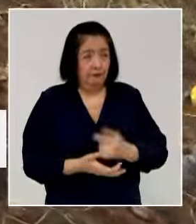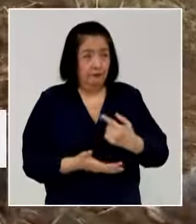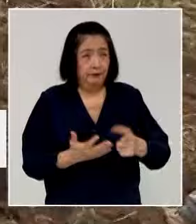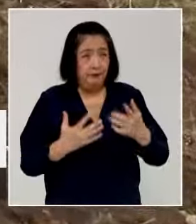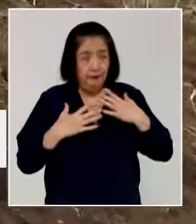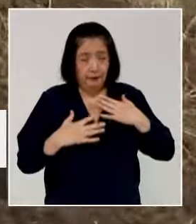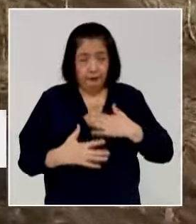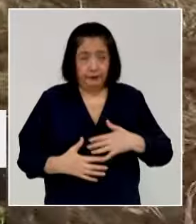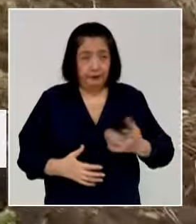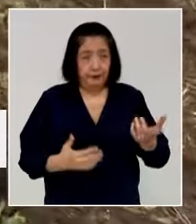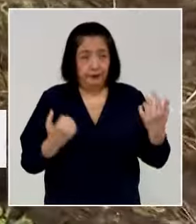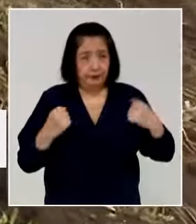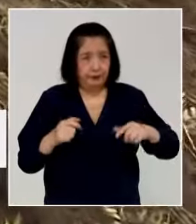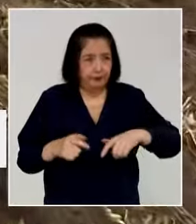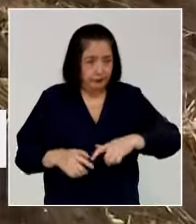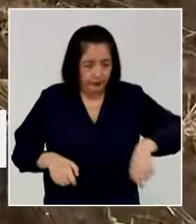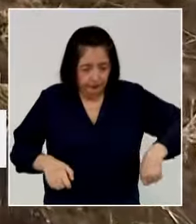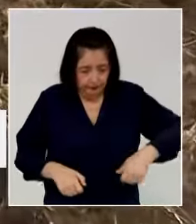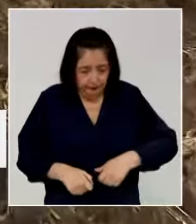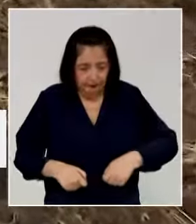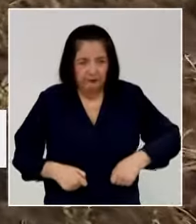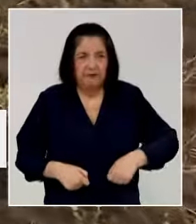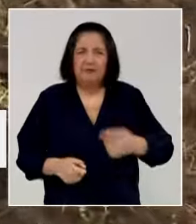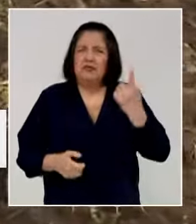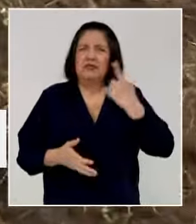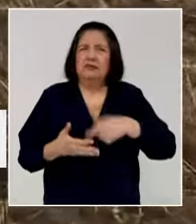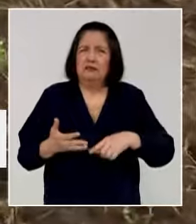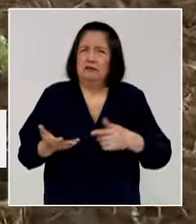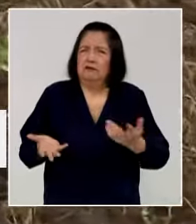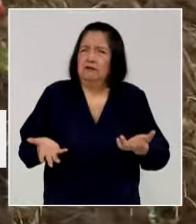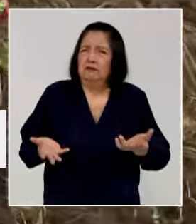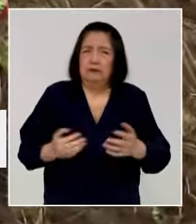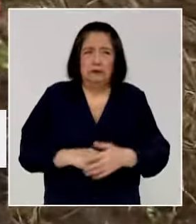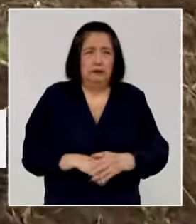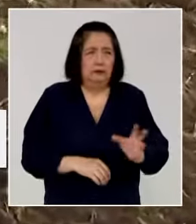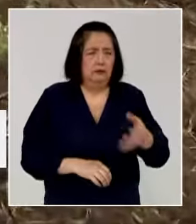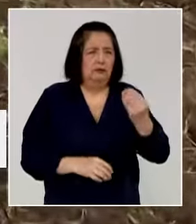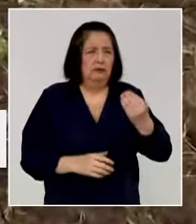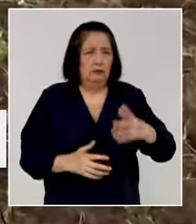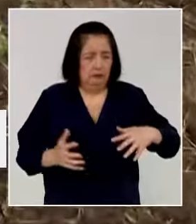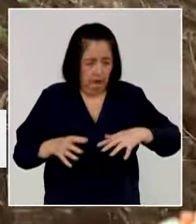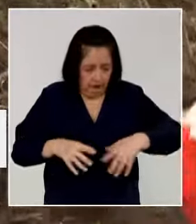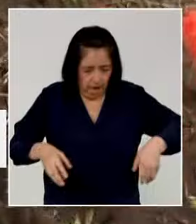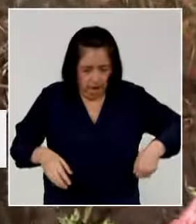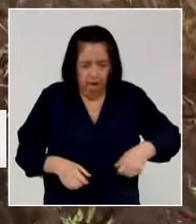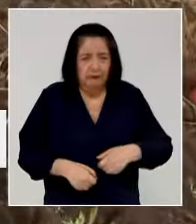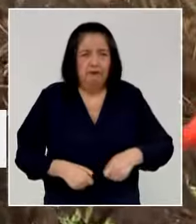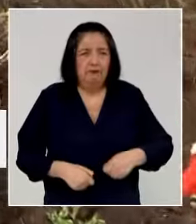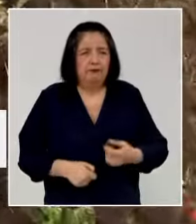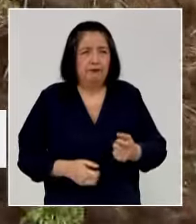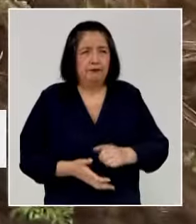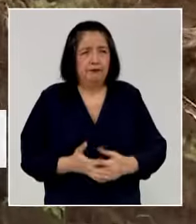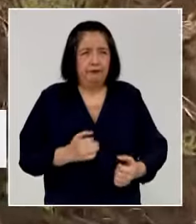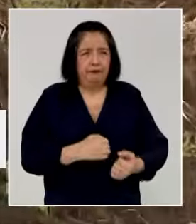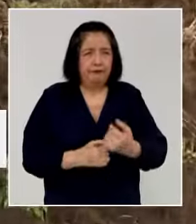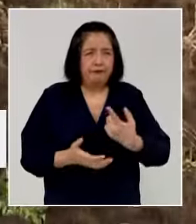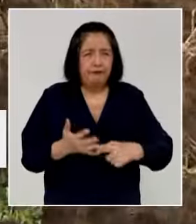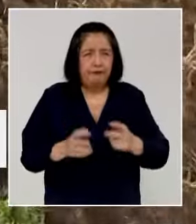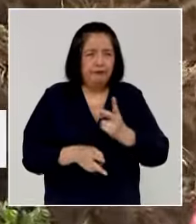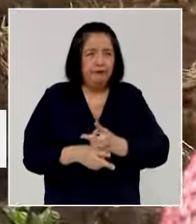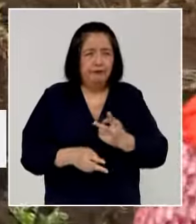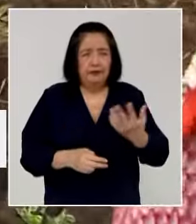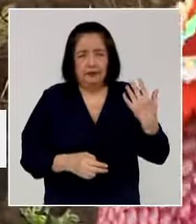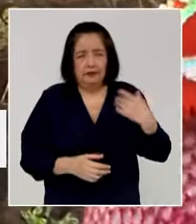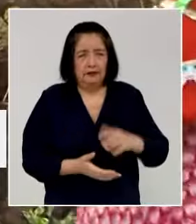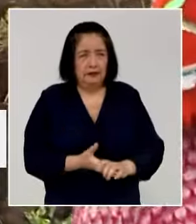sus cuerpos sobre los hombros, ahora los ponen en la cintura. ¿Para qué hacen eso? ¿Por qué ponen el poncho en la cintura? ¿Para que les dé fuerza, para que les cuiden la